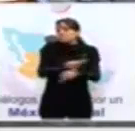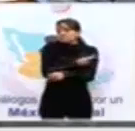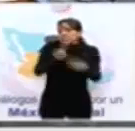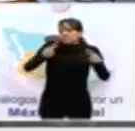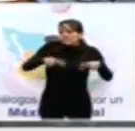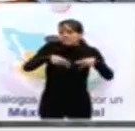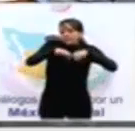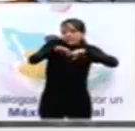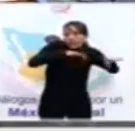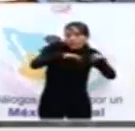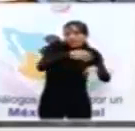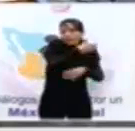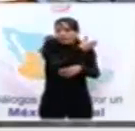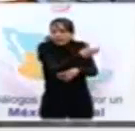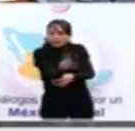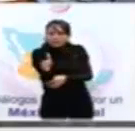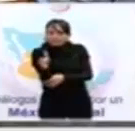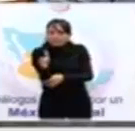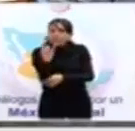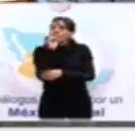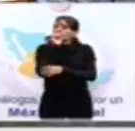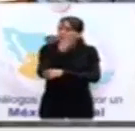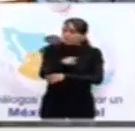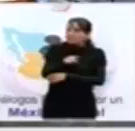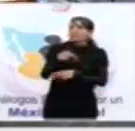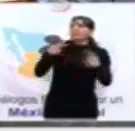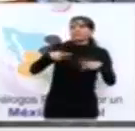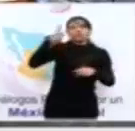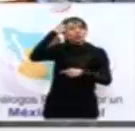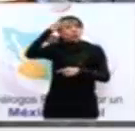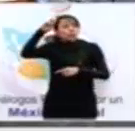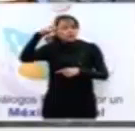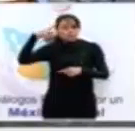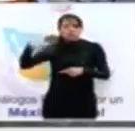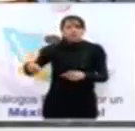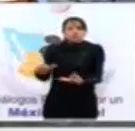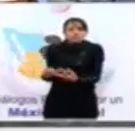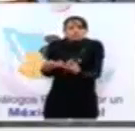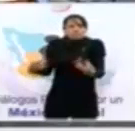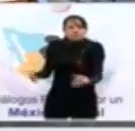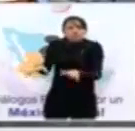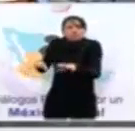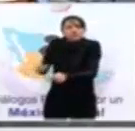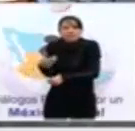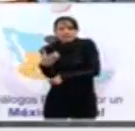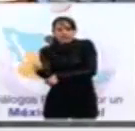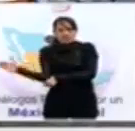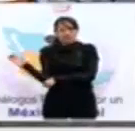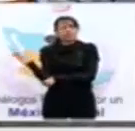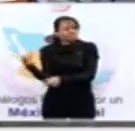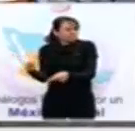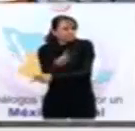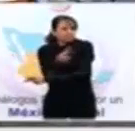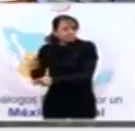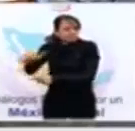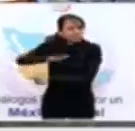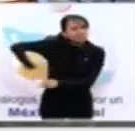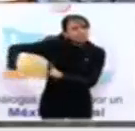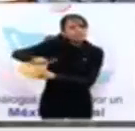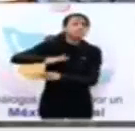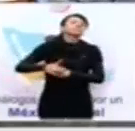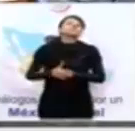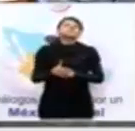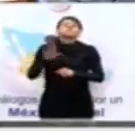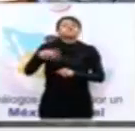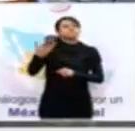¿no?, y de los propietarios de la tierra actualmente, de la población rural. Nunca antes en el país habíamos tenido